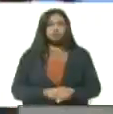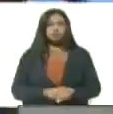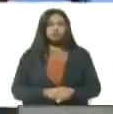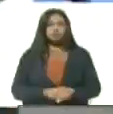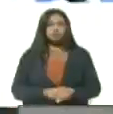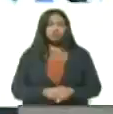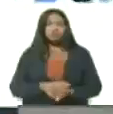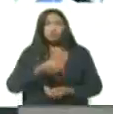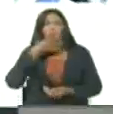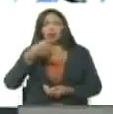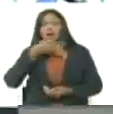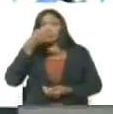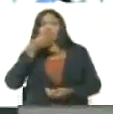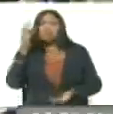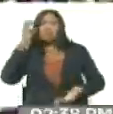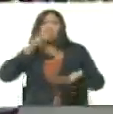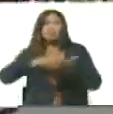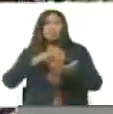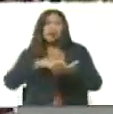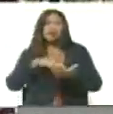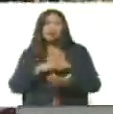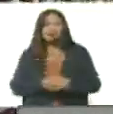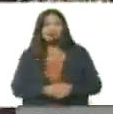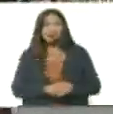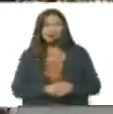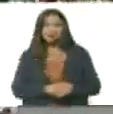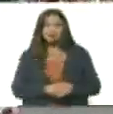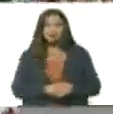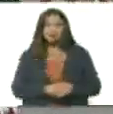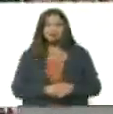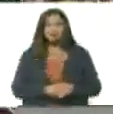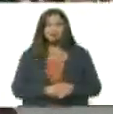Buenas tardes, Miranda.